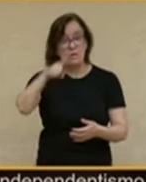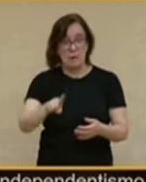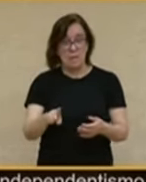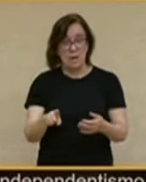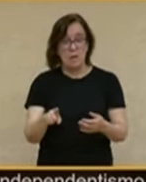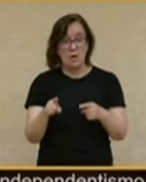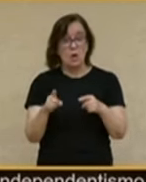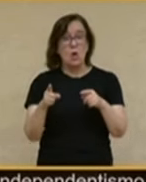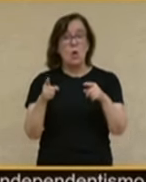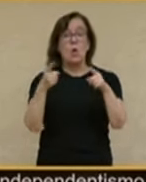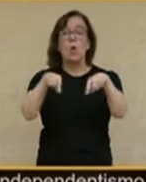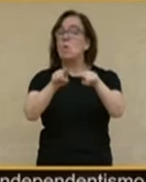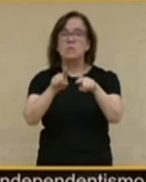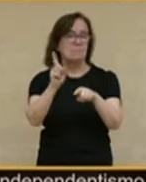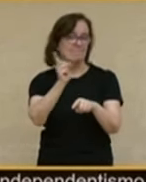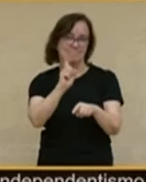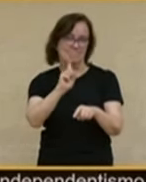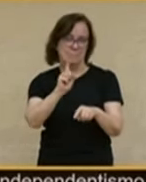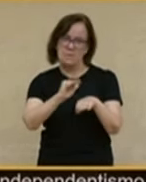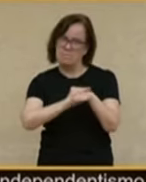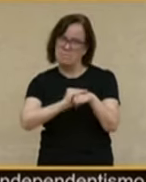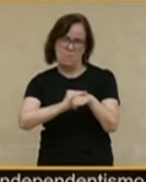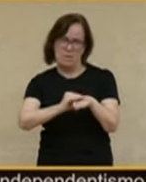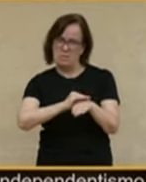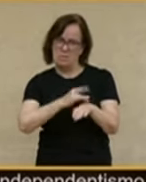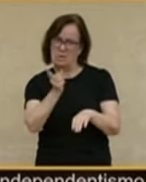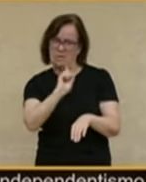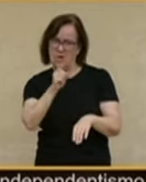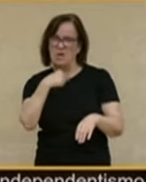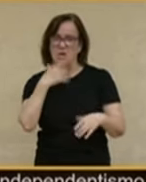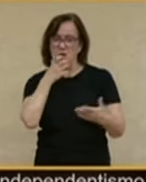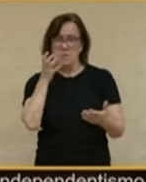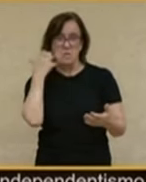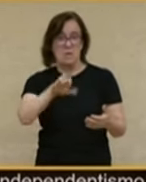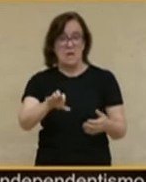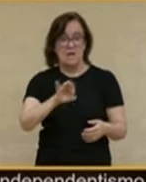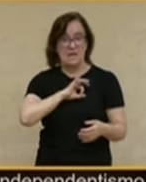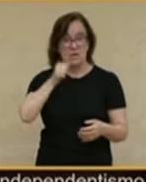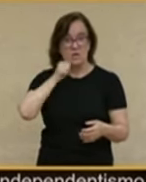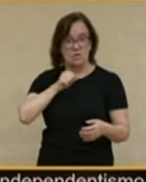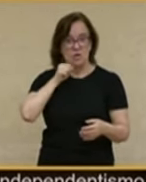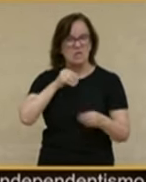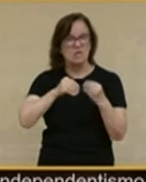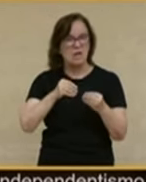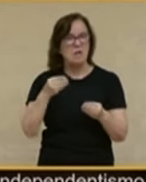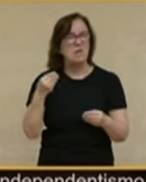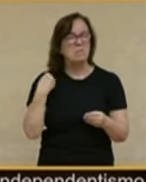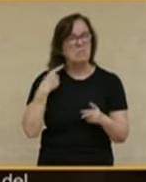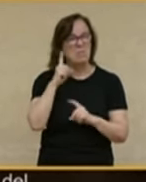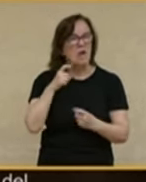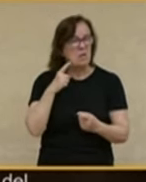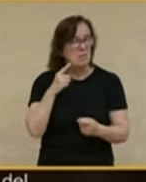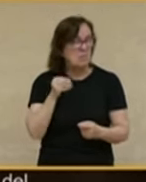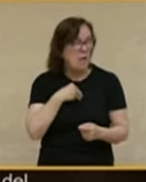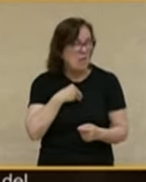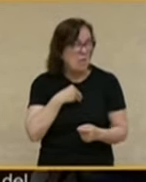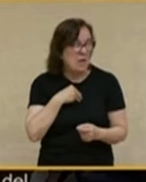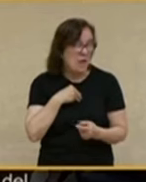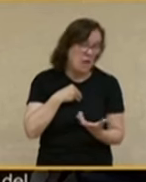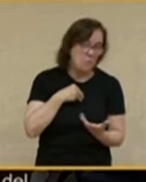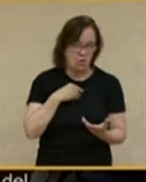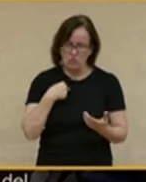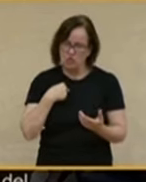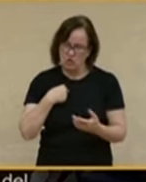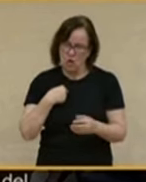que ustedes no lo van a perdonar. Curioso que por esto el señor Sánchez no se haya preguntado nunca si merece la pena. Pero lo haré